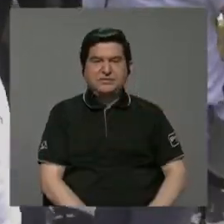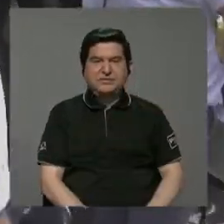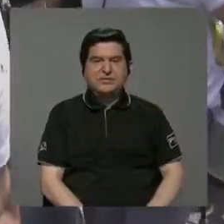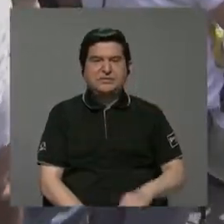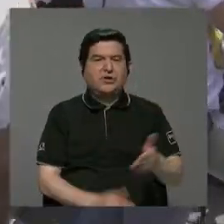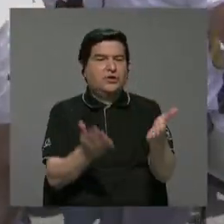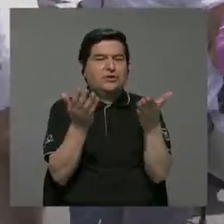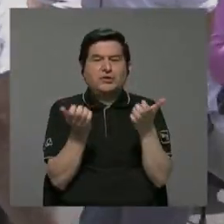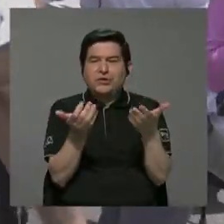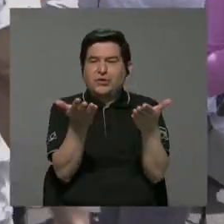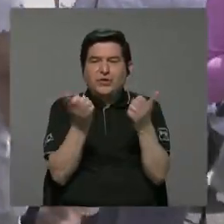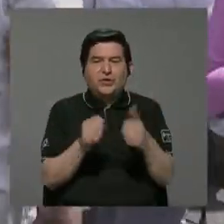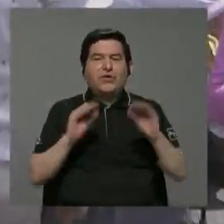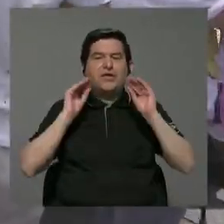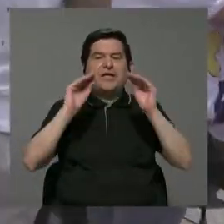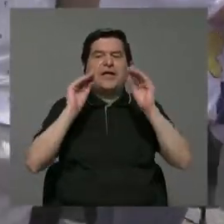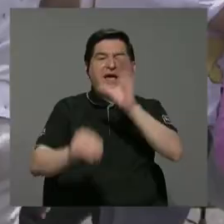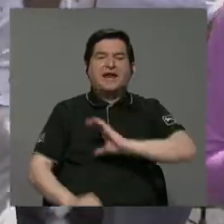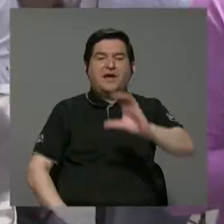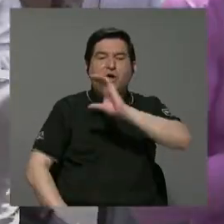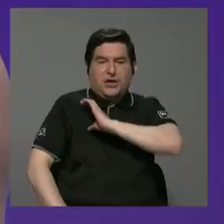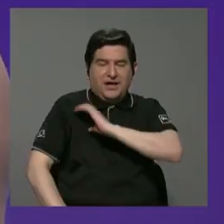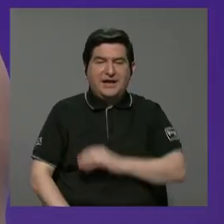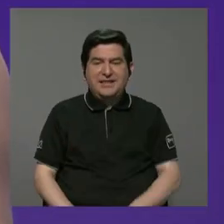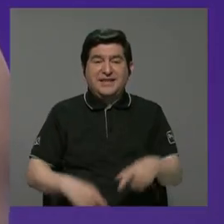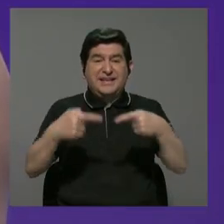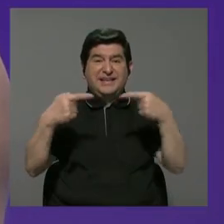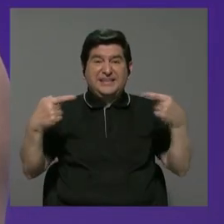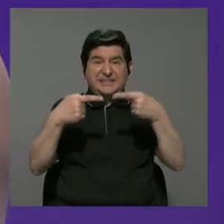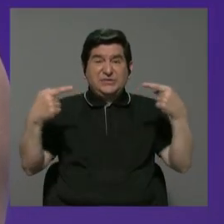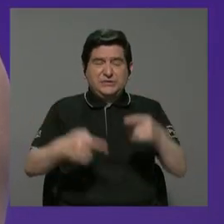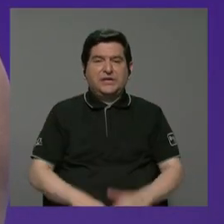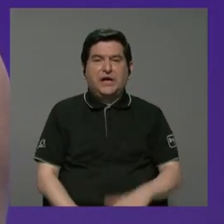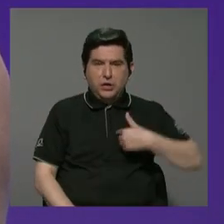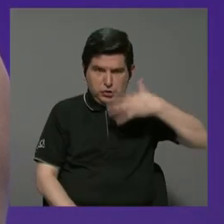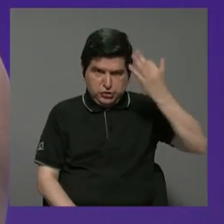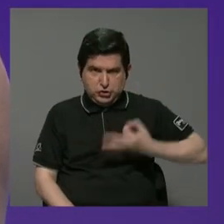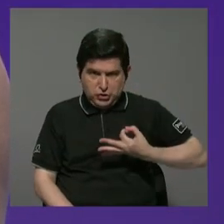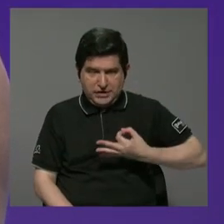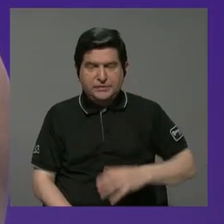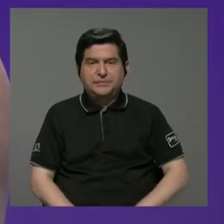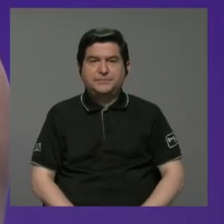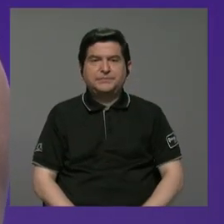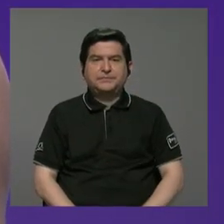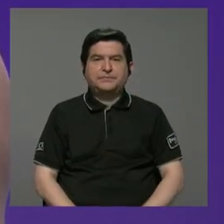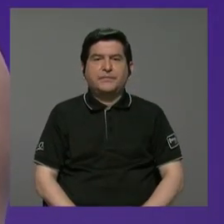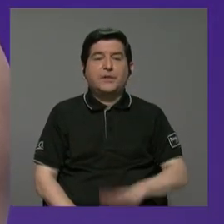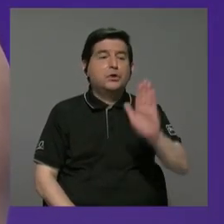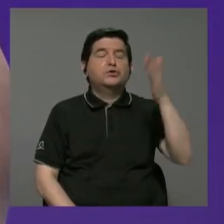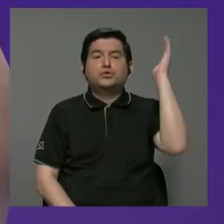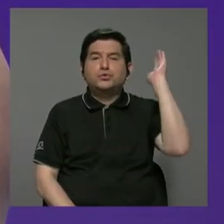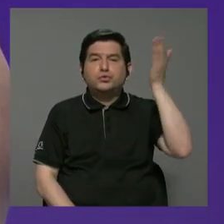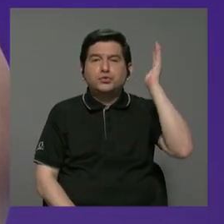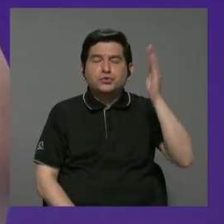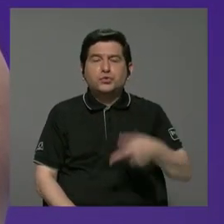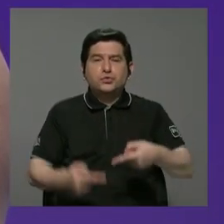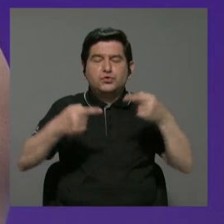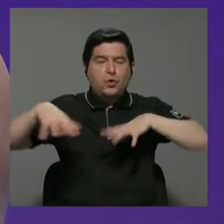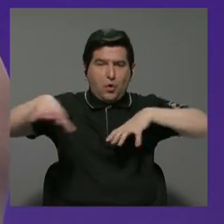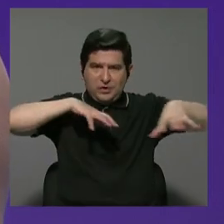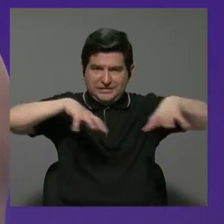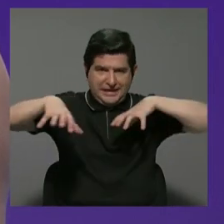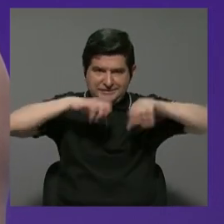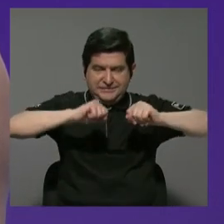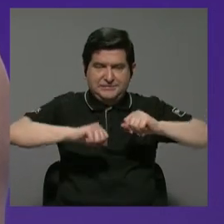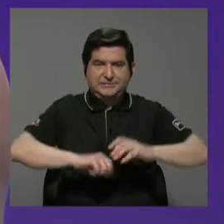que no quiere una educación de calidad. Creo que es contradictorio, en el fondo creo que es contradictorio su discurso contra sus